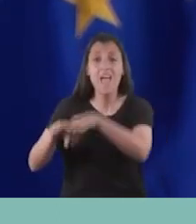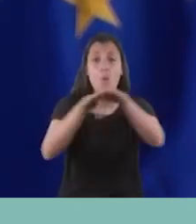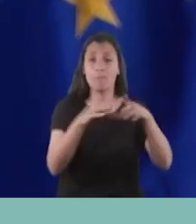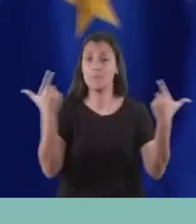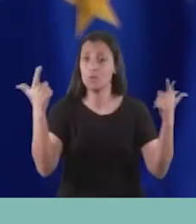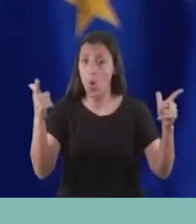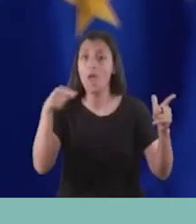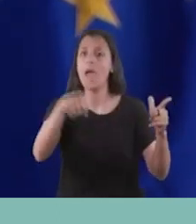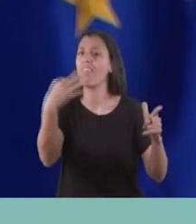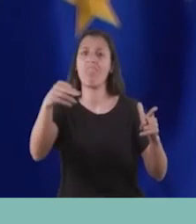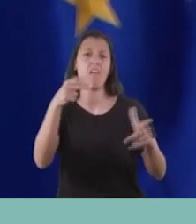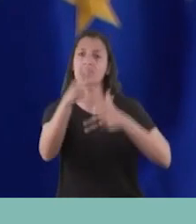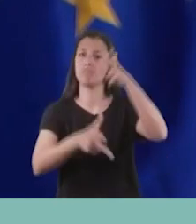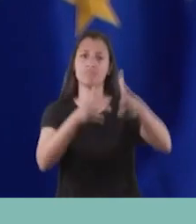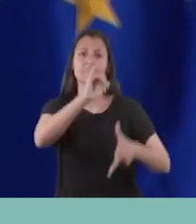hablar.